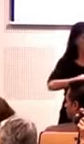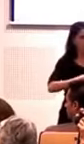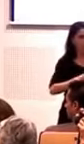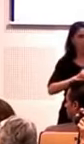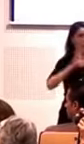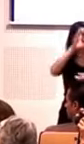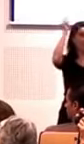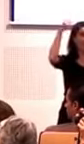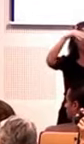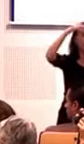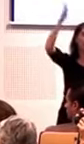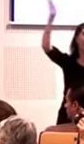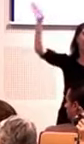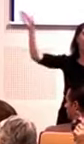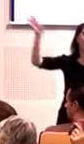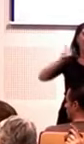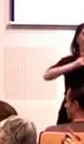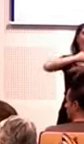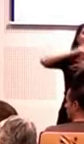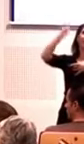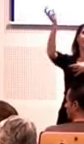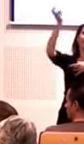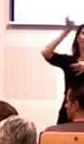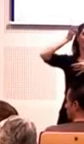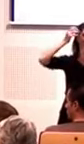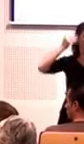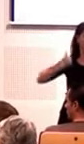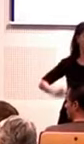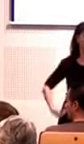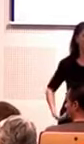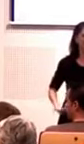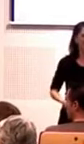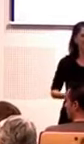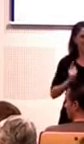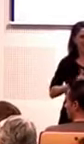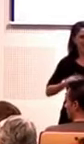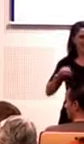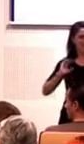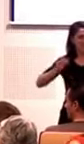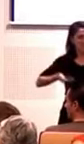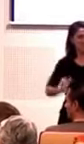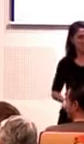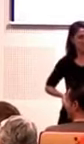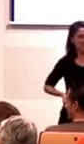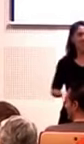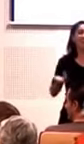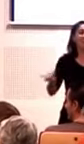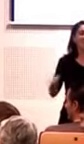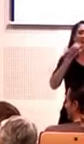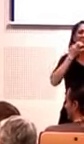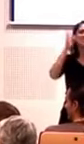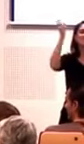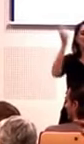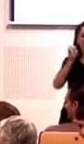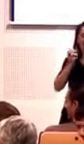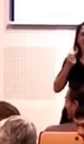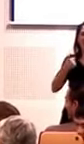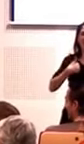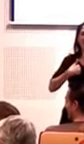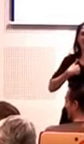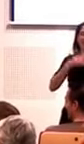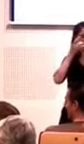cielos y aparezca la Virgen María vestida de chicholina, no sé, yo qué sé. Entonces, bueno, pues no, aquello